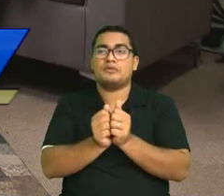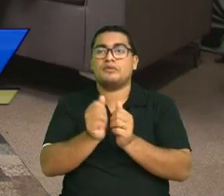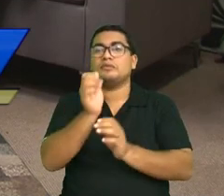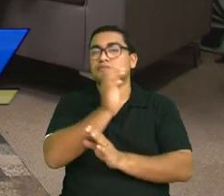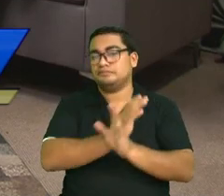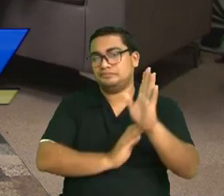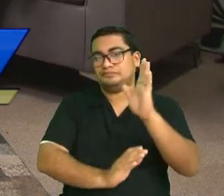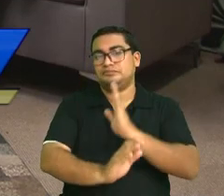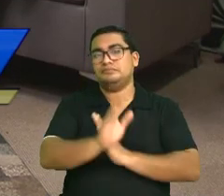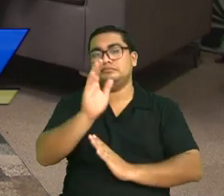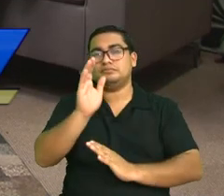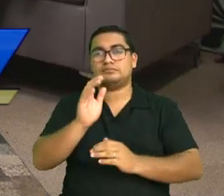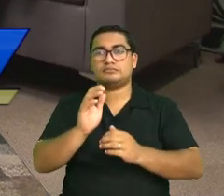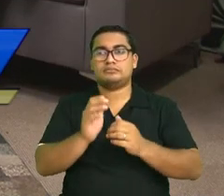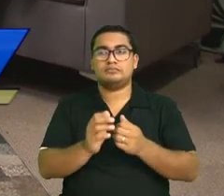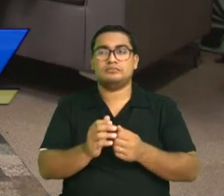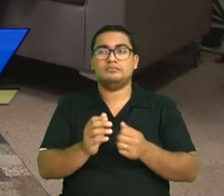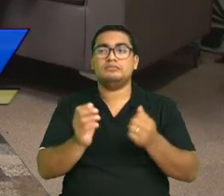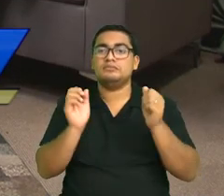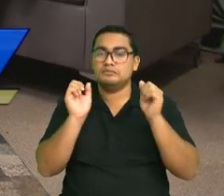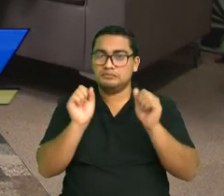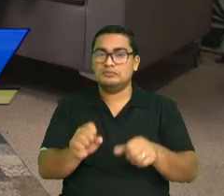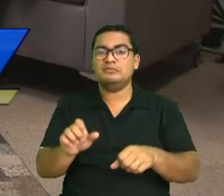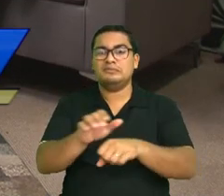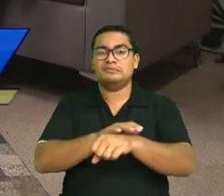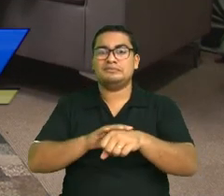con alguna discapacidad que nos permita